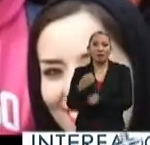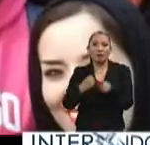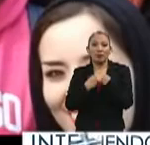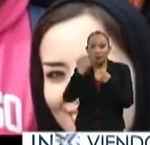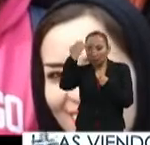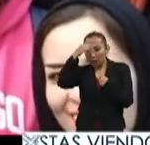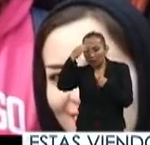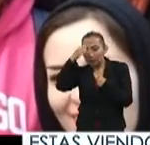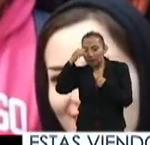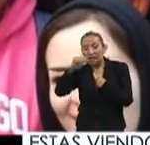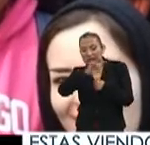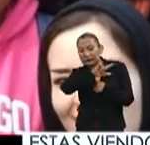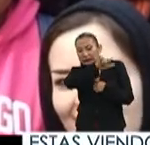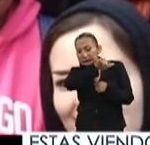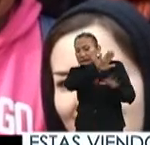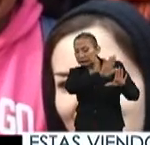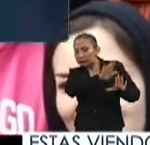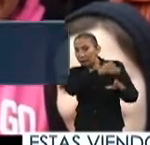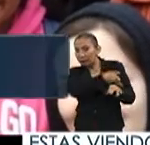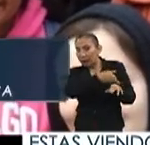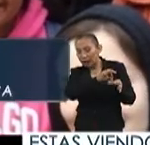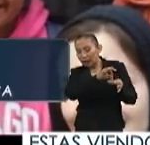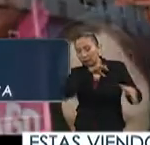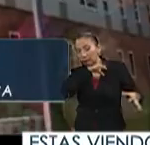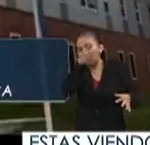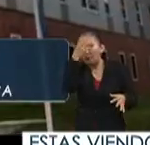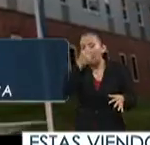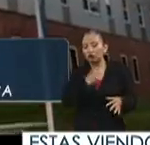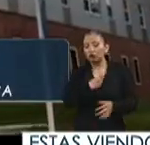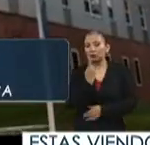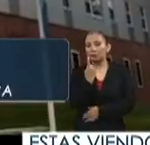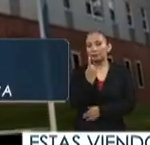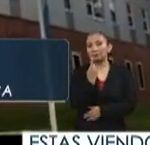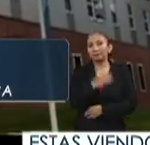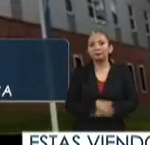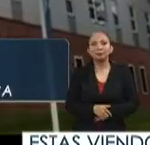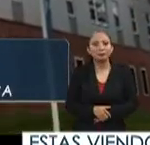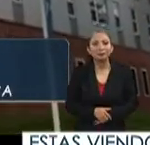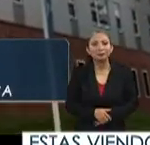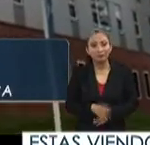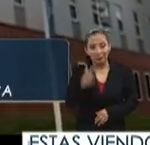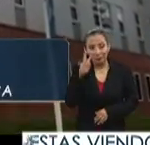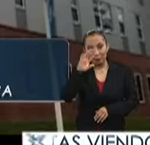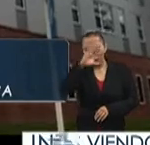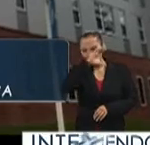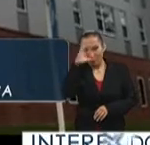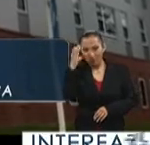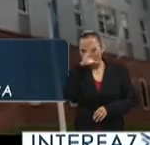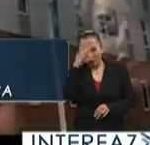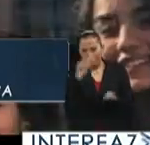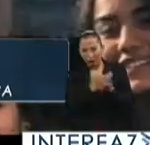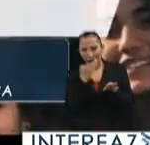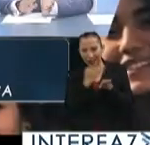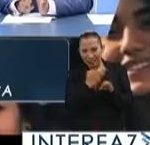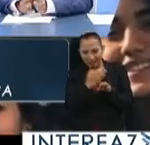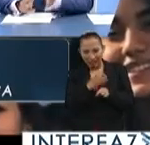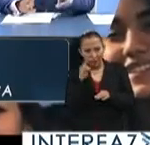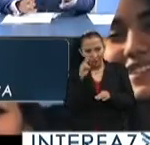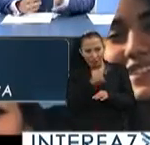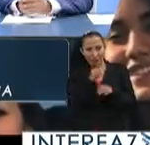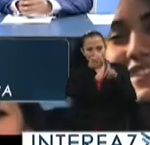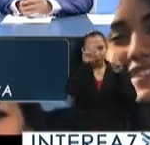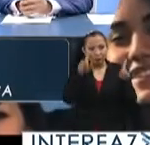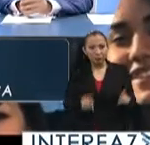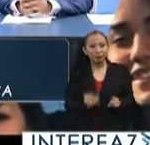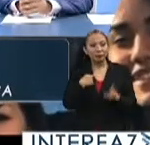viviendo la experiencia. Entonces, sí te desenfocas de eso y aprendes a vivir fuera de ello. Oye, y veíamos imágenes ahorita aquí a nuestras espaldas, bueno, en la